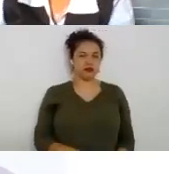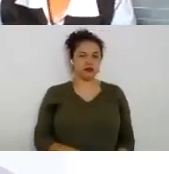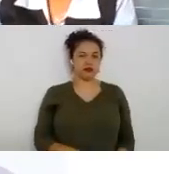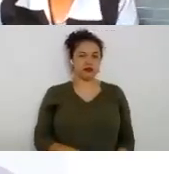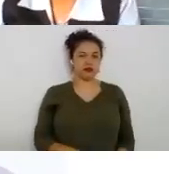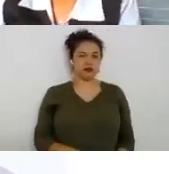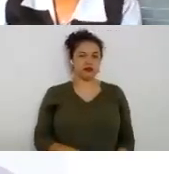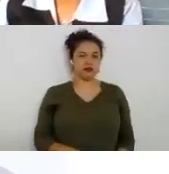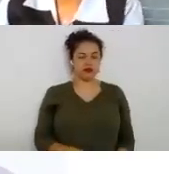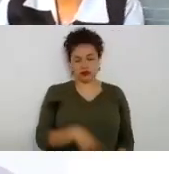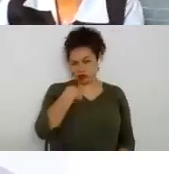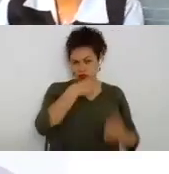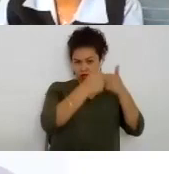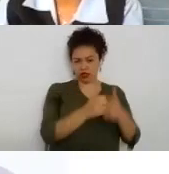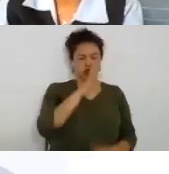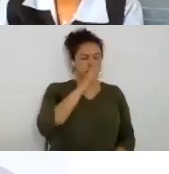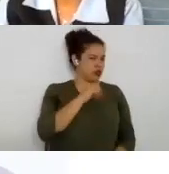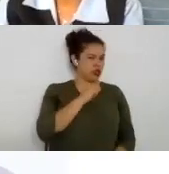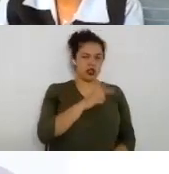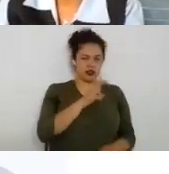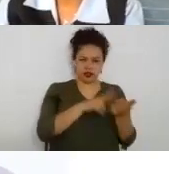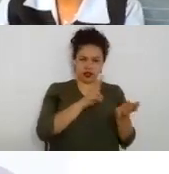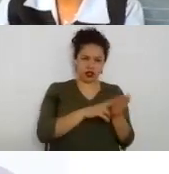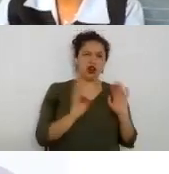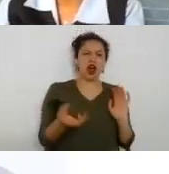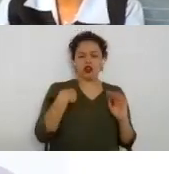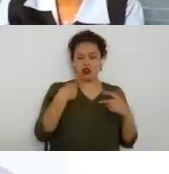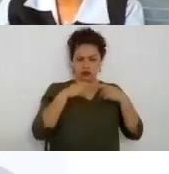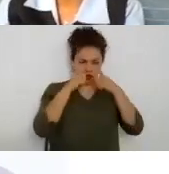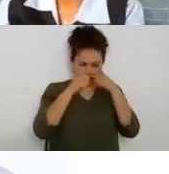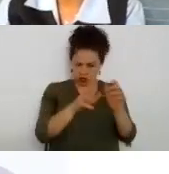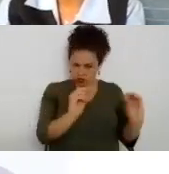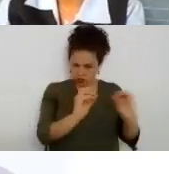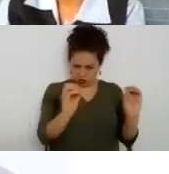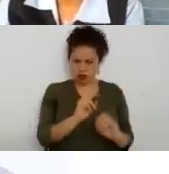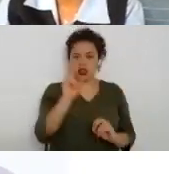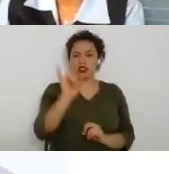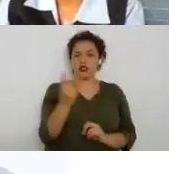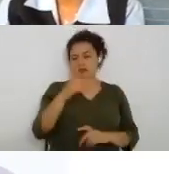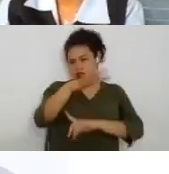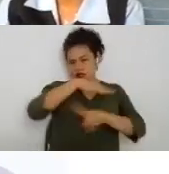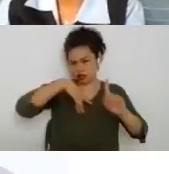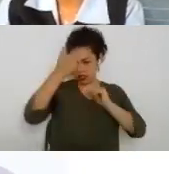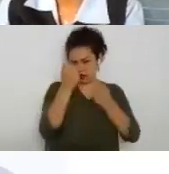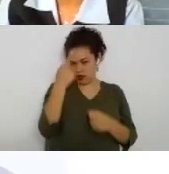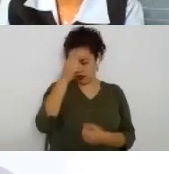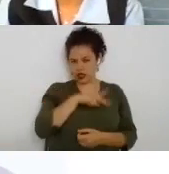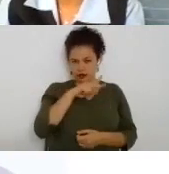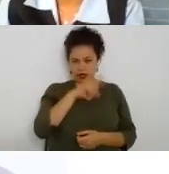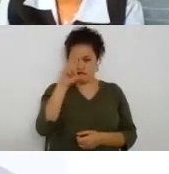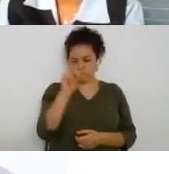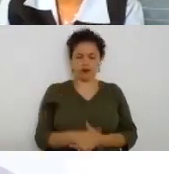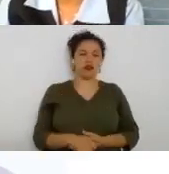Yo no puedo quedarme. ¿Es válido no decir yo no atiendo a la víctima? Sí. ¿Por qué? Porque la escena no es segura para mí. ¿Ok?